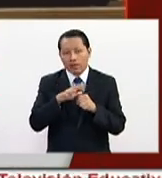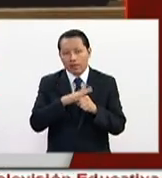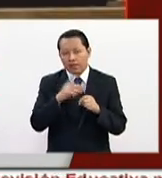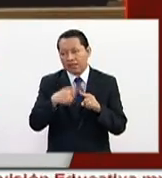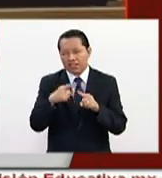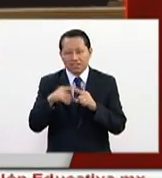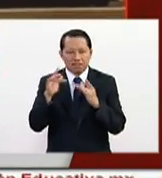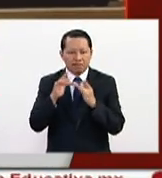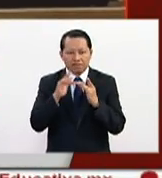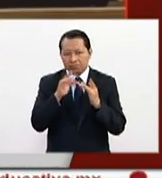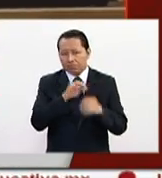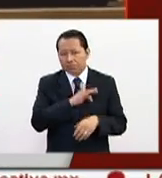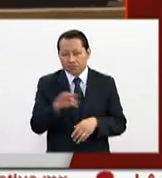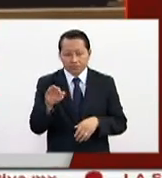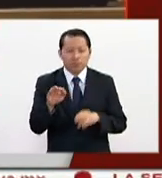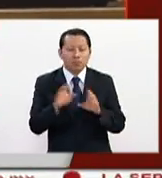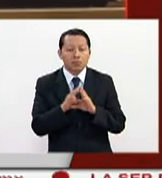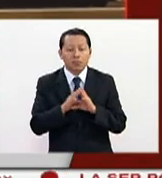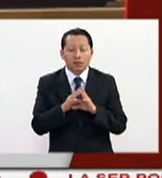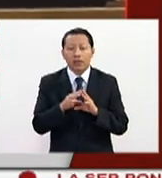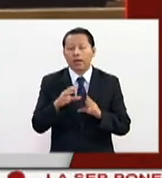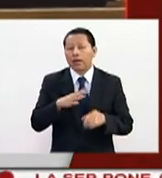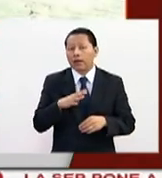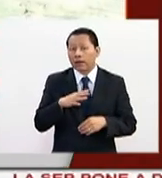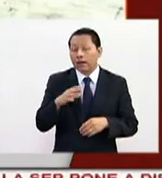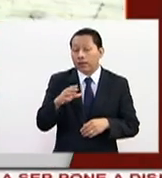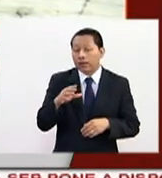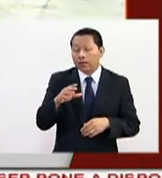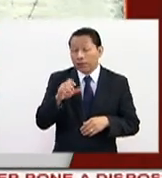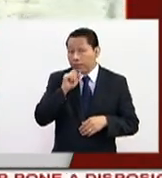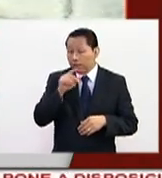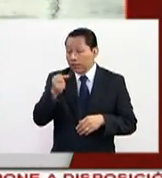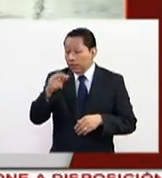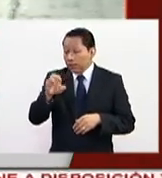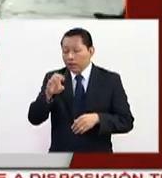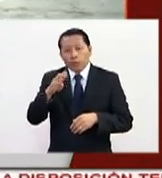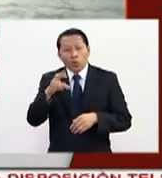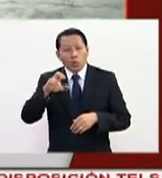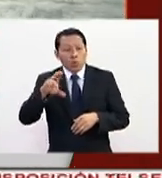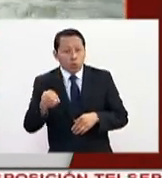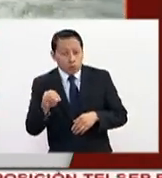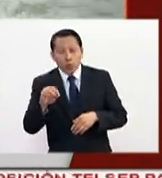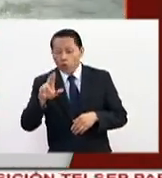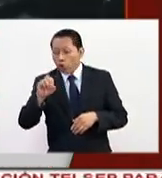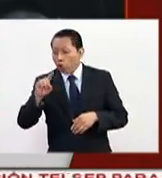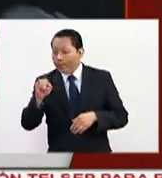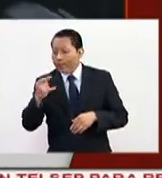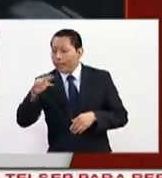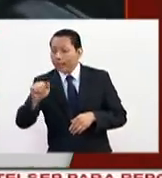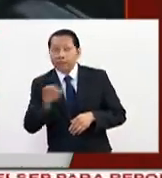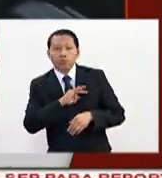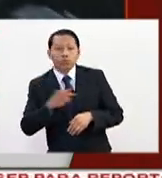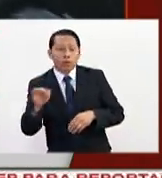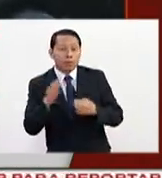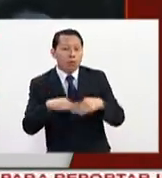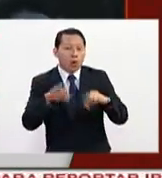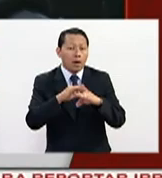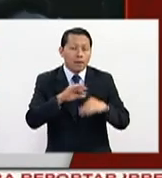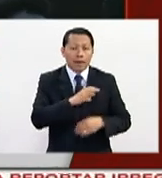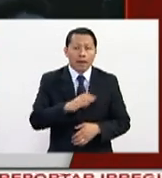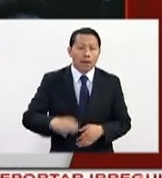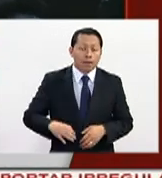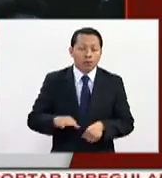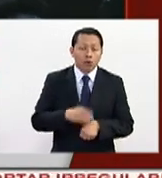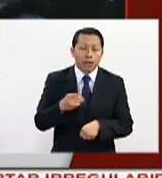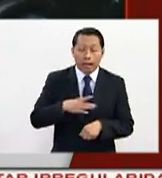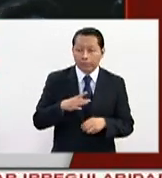importantes acercamientos. Claro. Y hablando de esto, el canciller Bruno Rodríguez también es uno de los candidatos que podría ser importante para la sucesión. Él, debido a